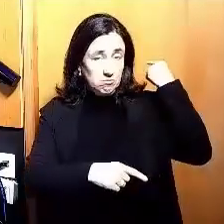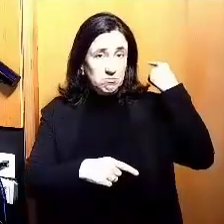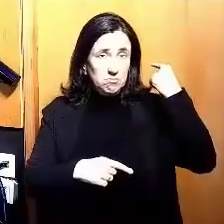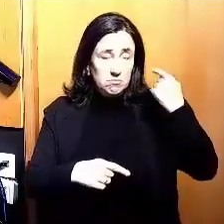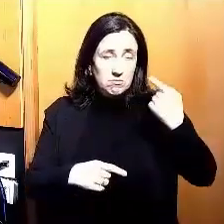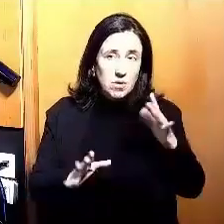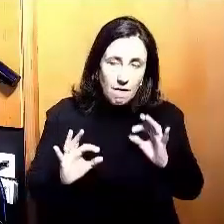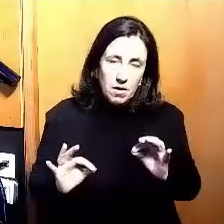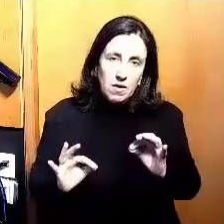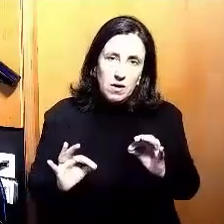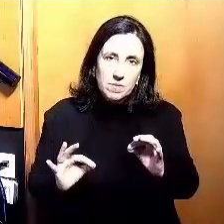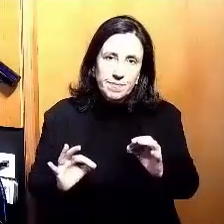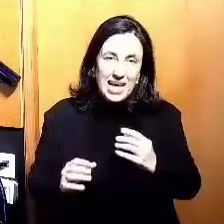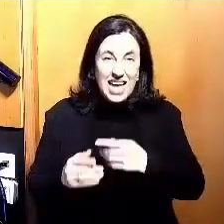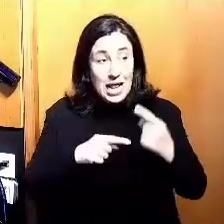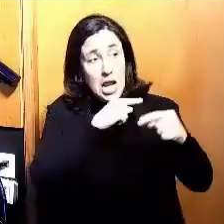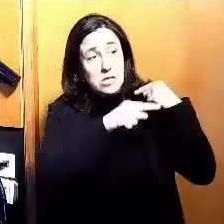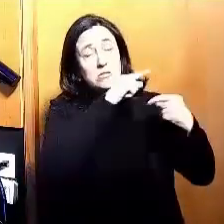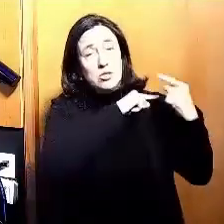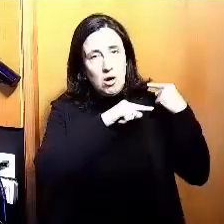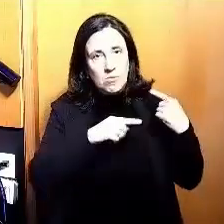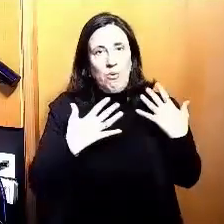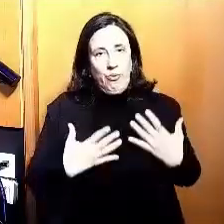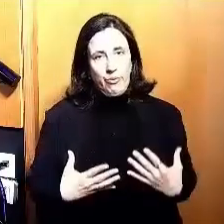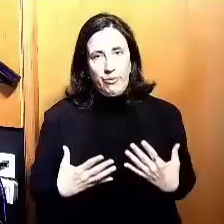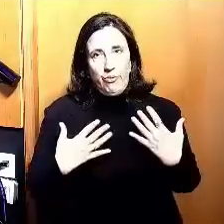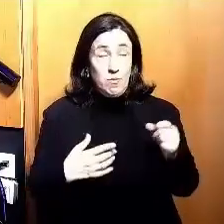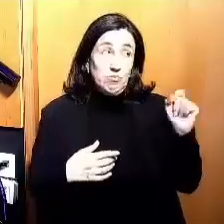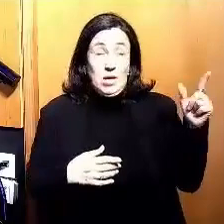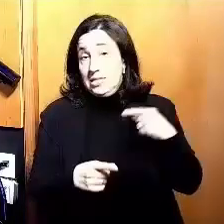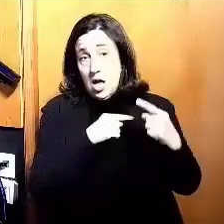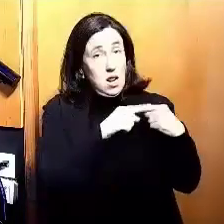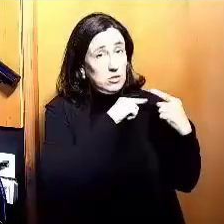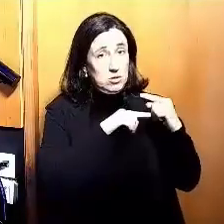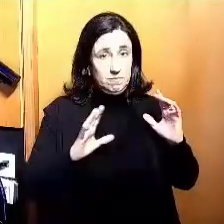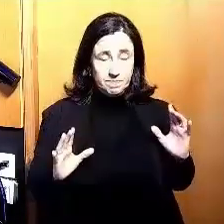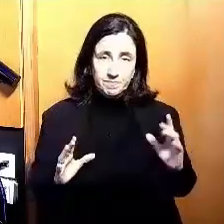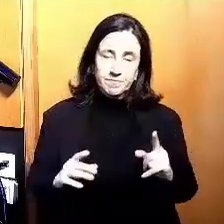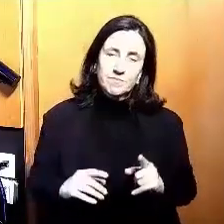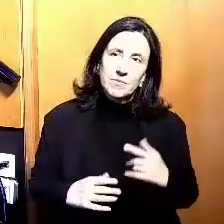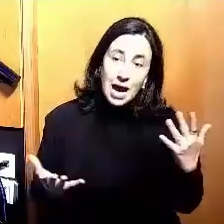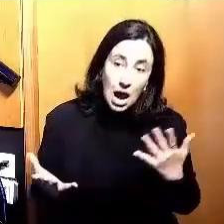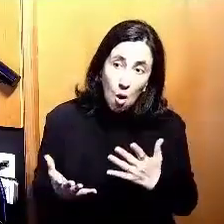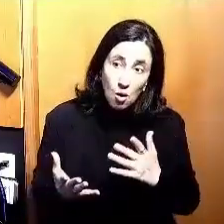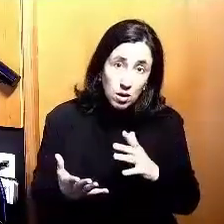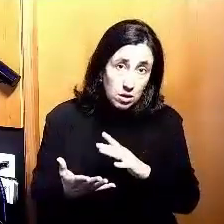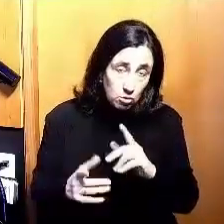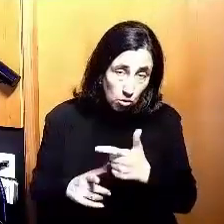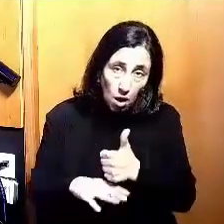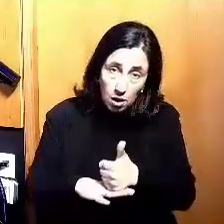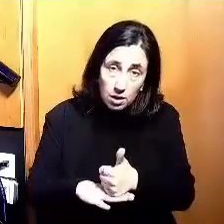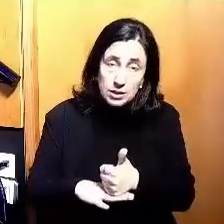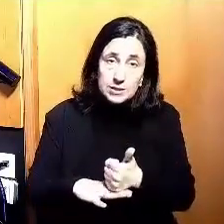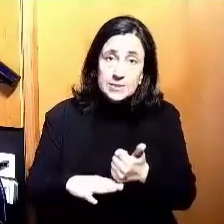ya bastante pesado decir generación, pero bueno, eran de esa generación. Que ahora ya no está,